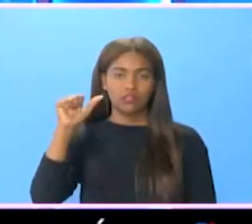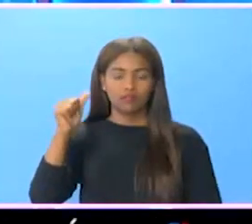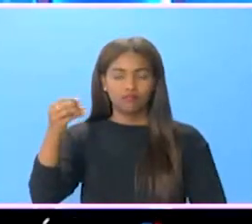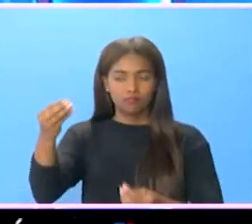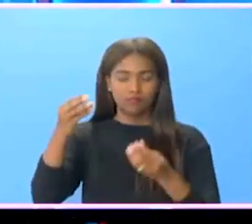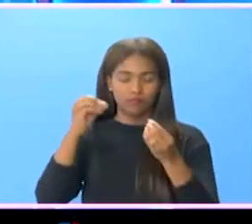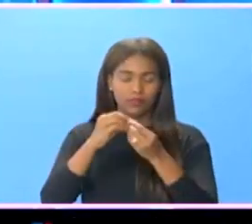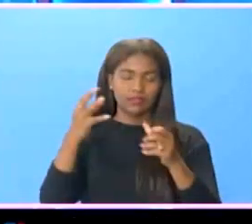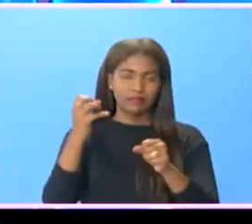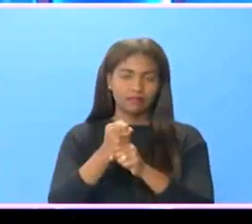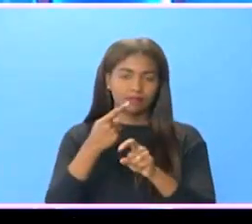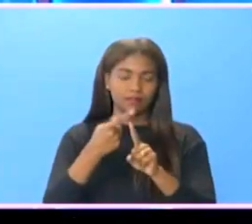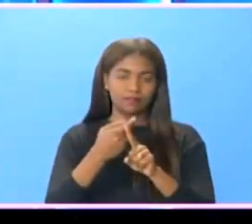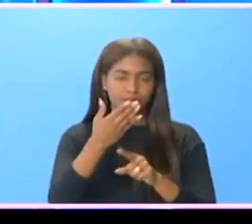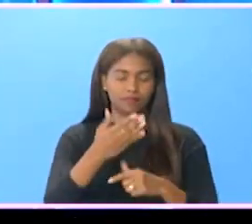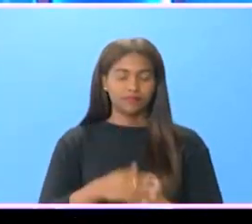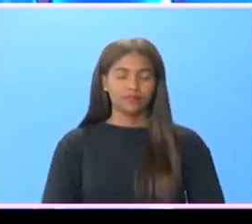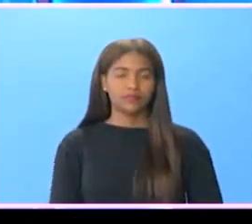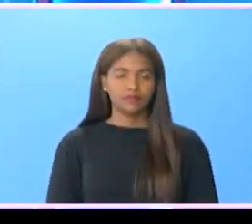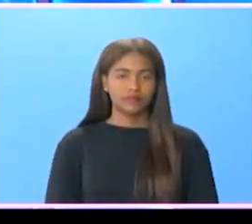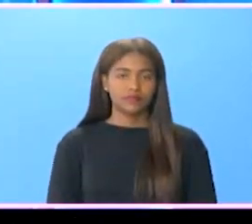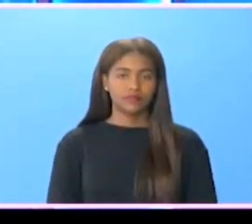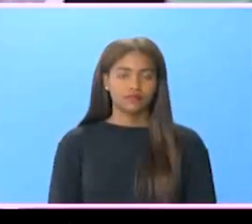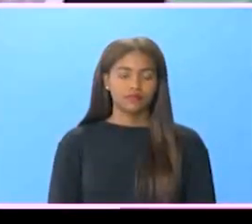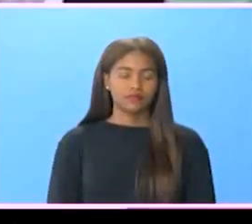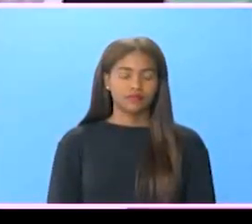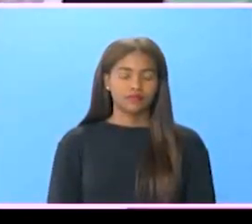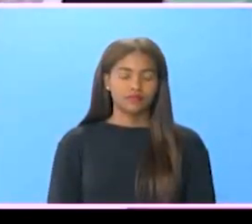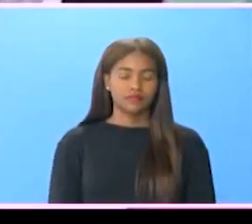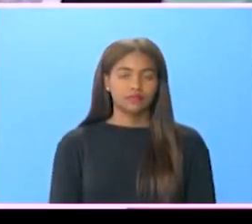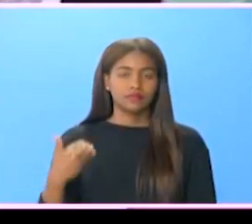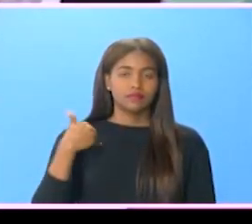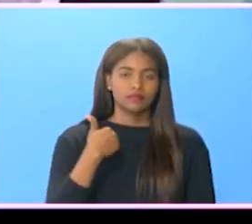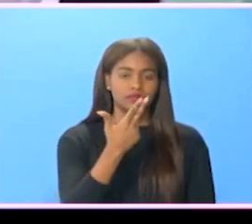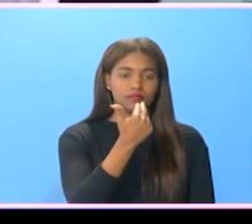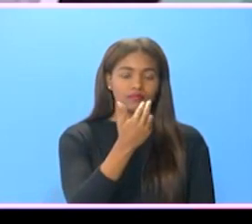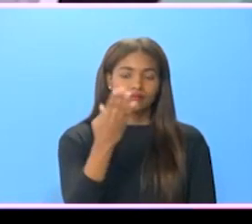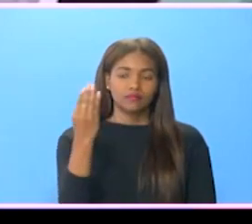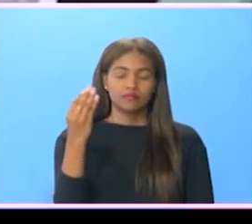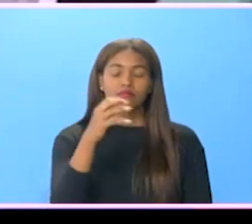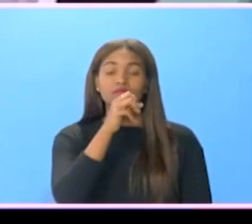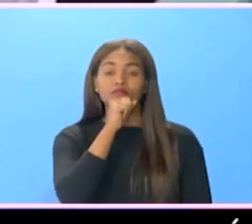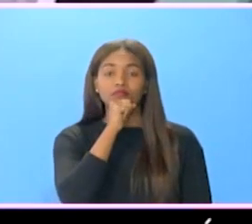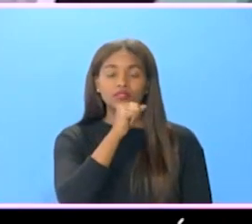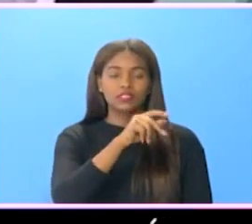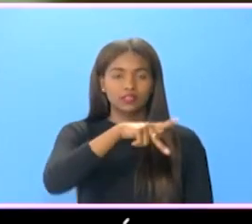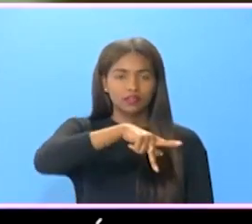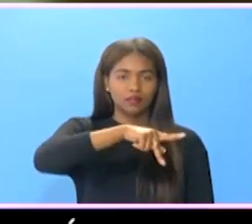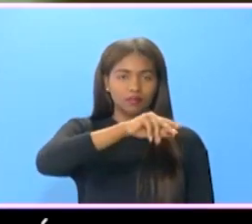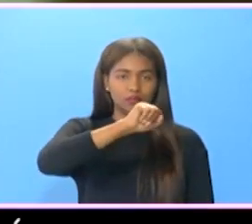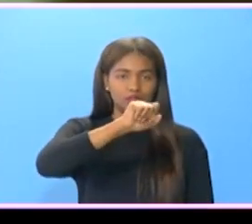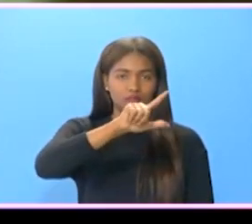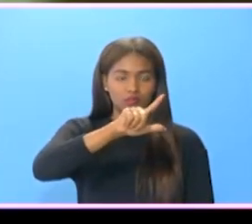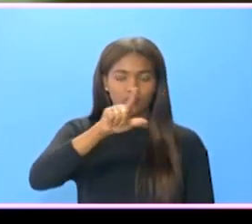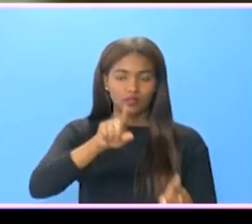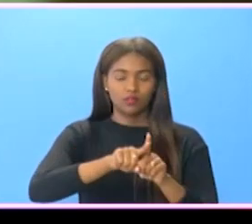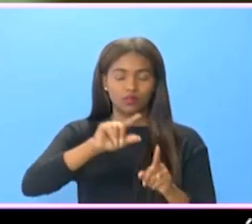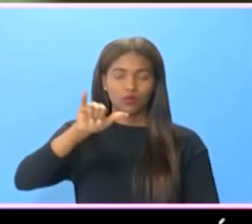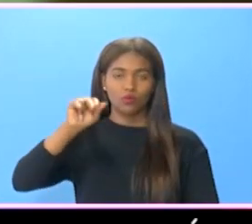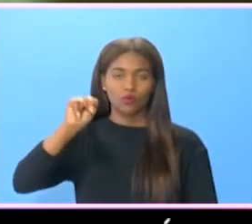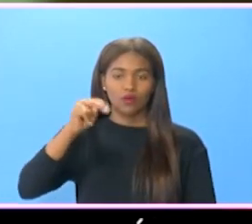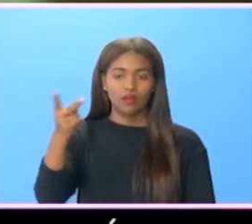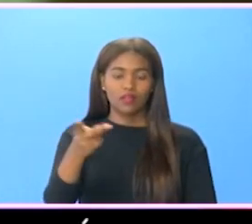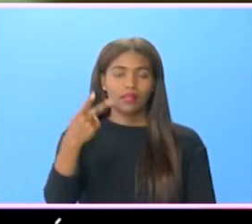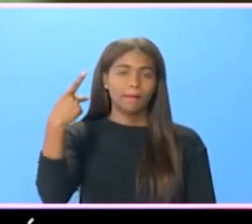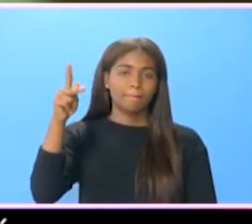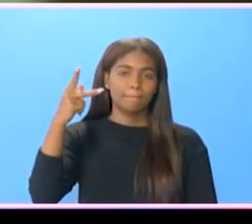detalles desde Guatemala. Vamos a ver los detalles. Tenían 13 y 14 años. Pascual Huachiac y Juan Tulul eran